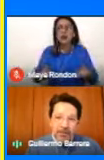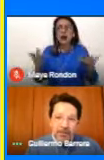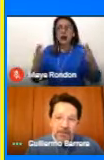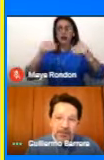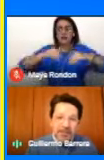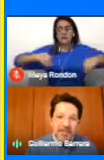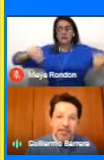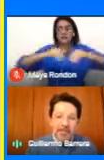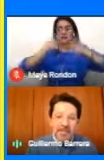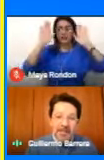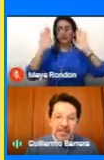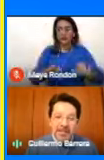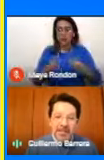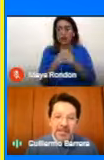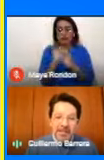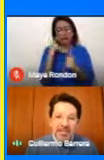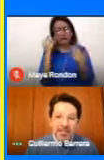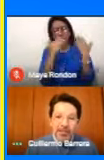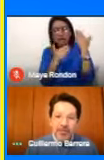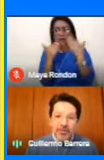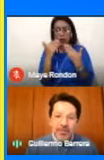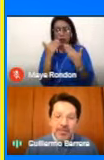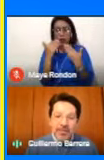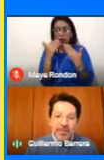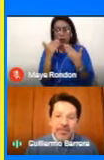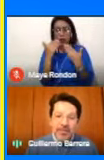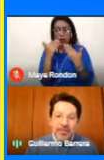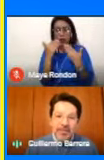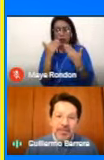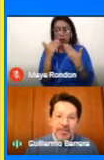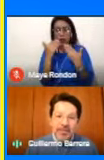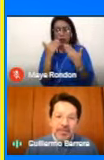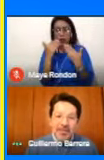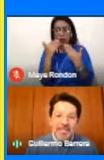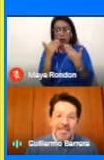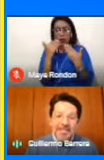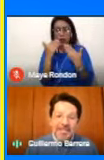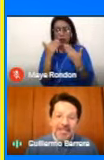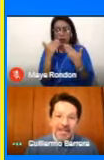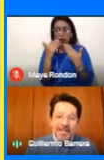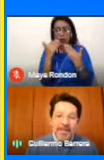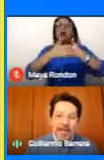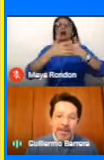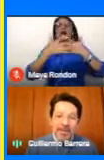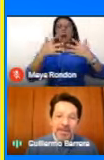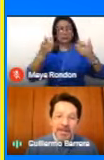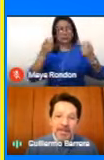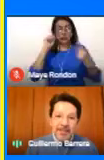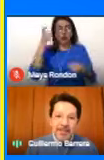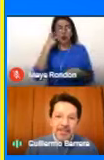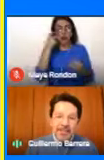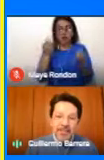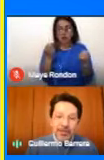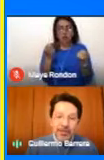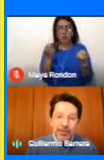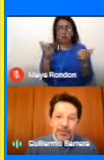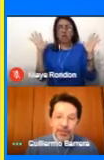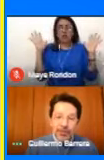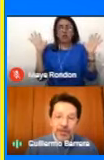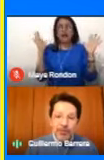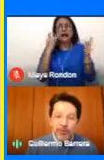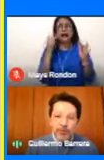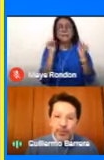territorio. Entonces empiezan a darse los procesos de descentralización, es decir, darle capacidad de